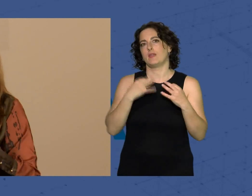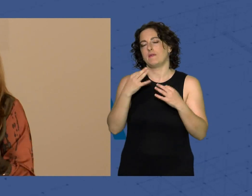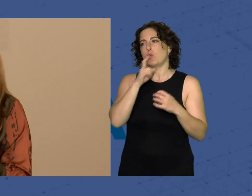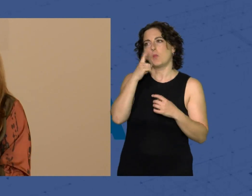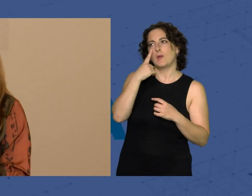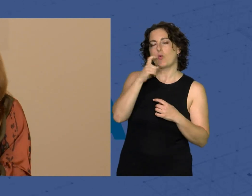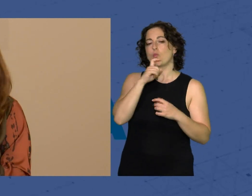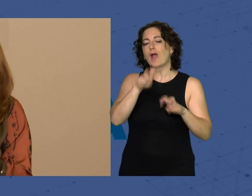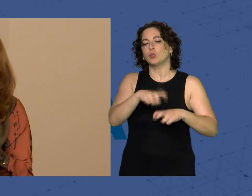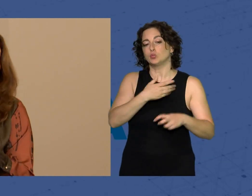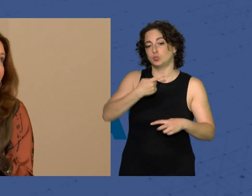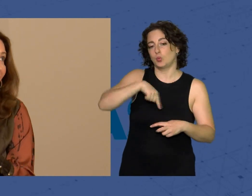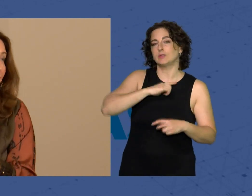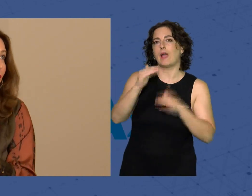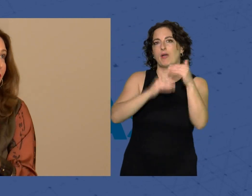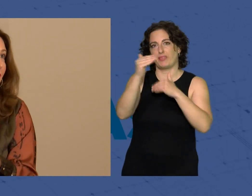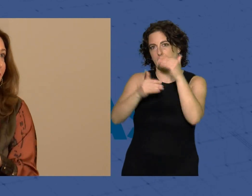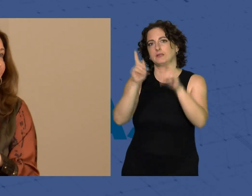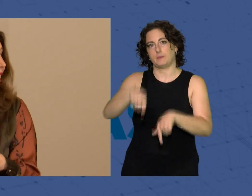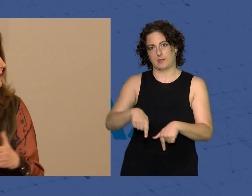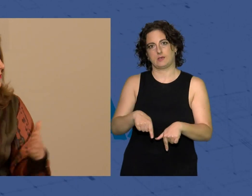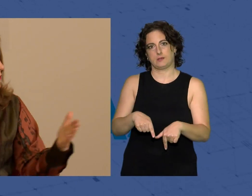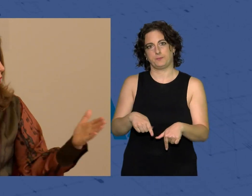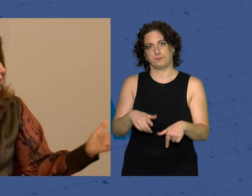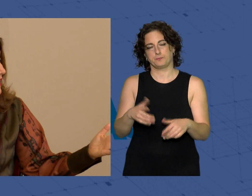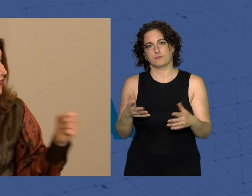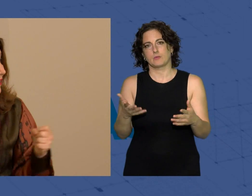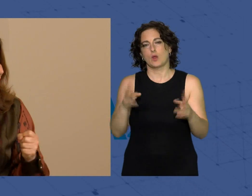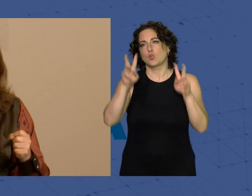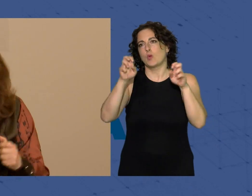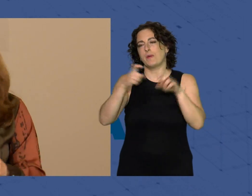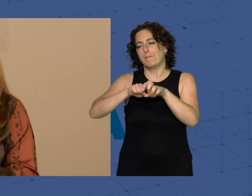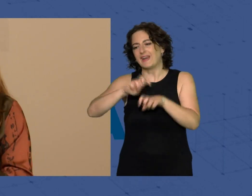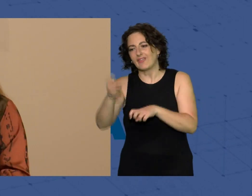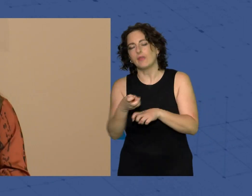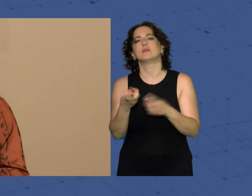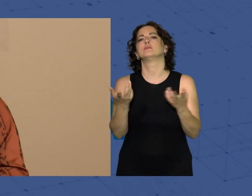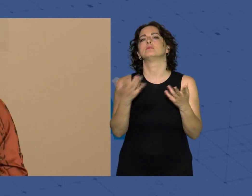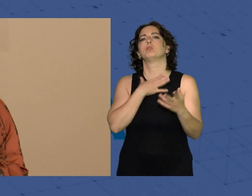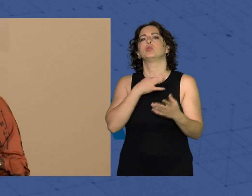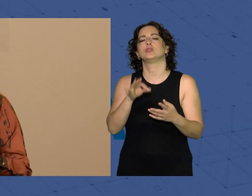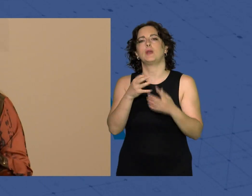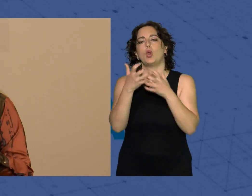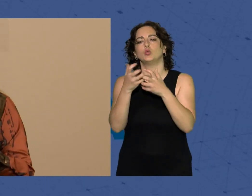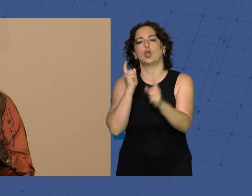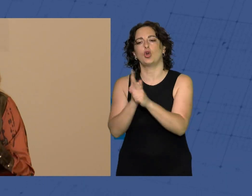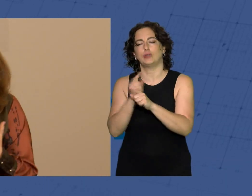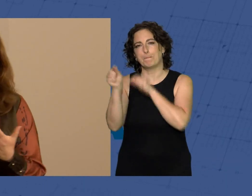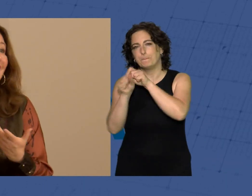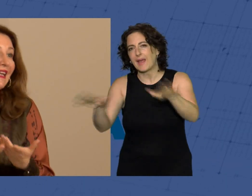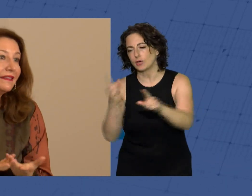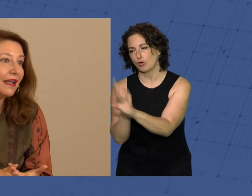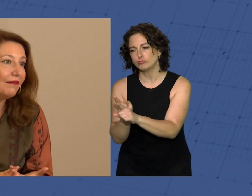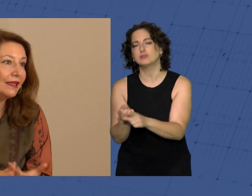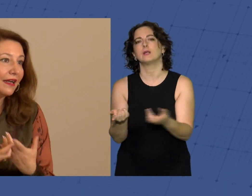cómo nuestra agricultura va avanzando para nuevas variedades posibilidad de luchar contra plagas hacer